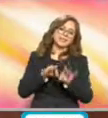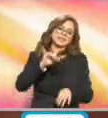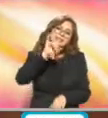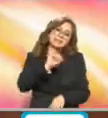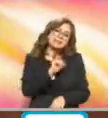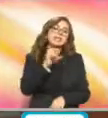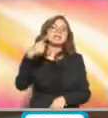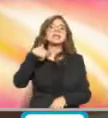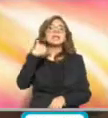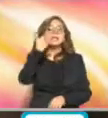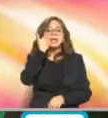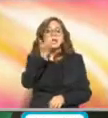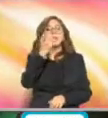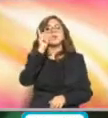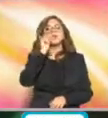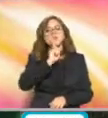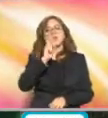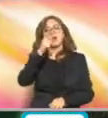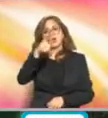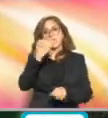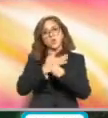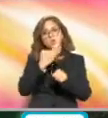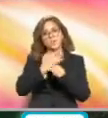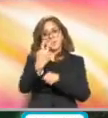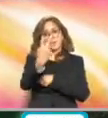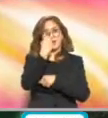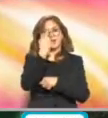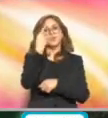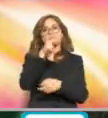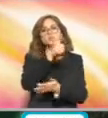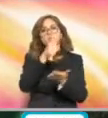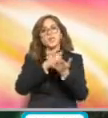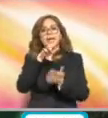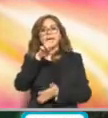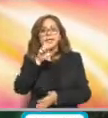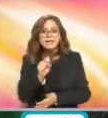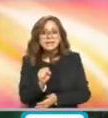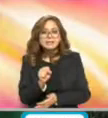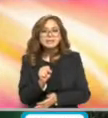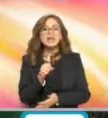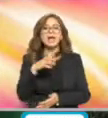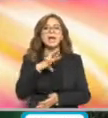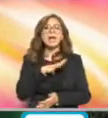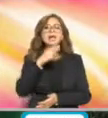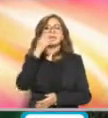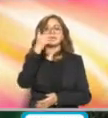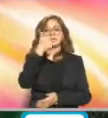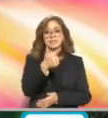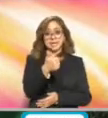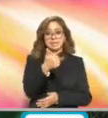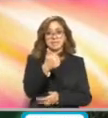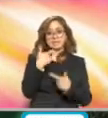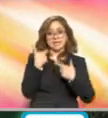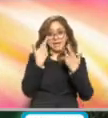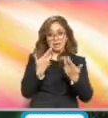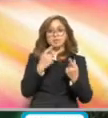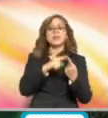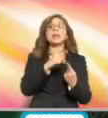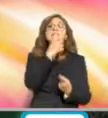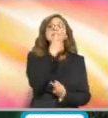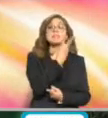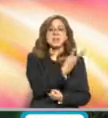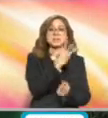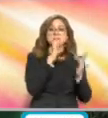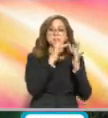mucho consentir Sí. a las televidentes de este programa Tu Ciudad Es. Así es que tenemos 6 regalitos, 3 se van a ir por